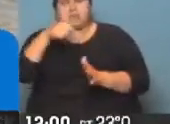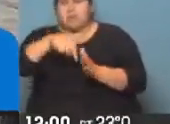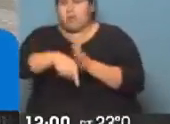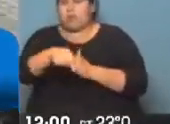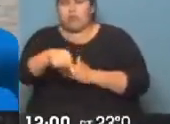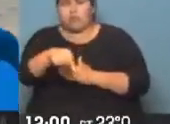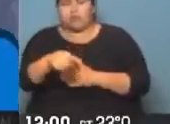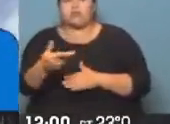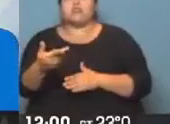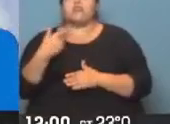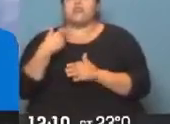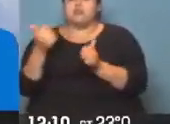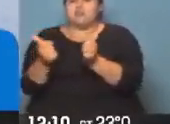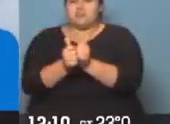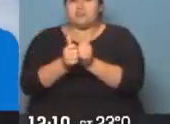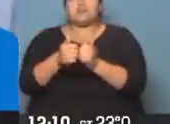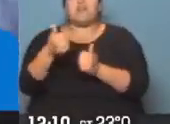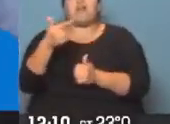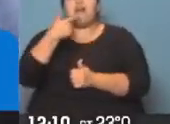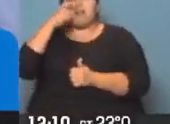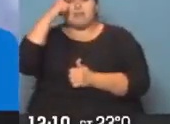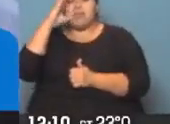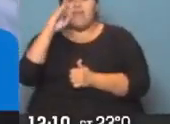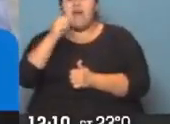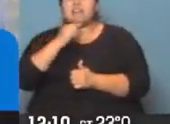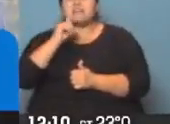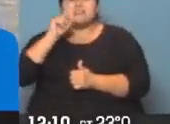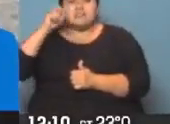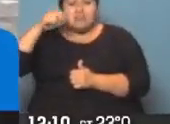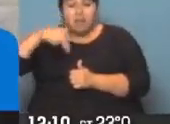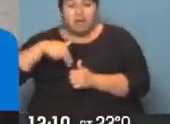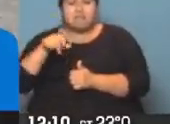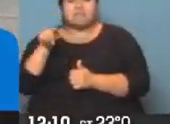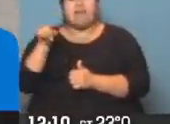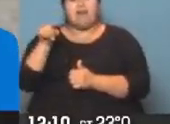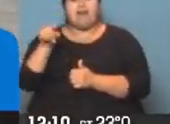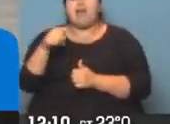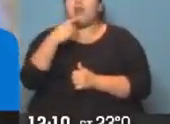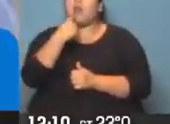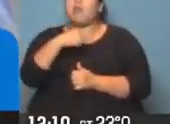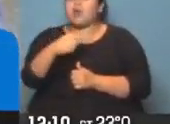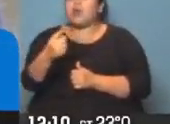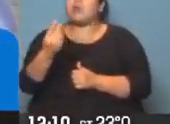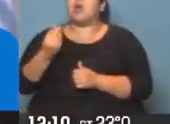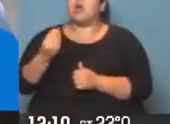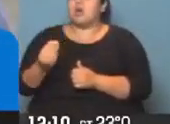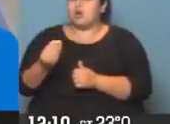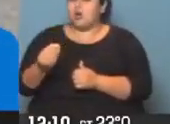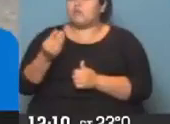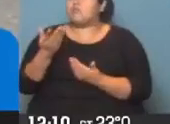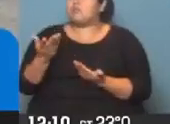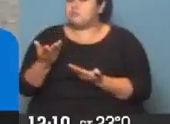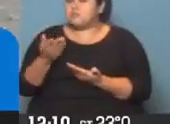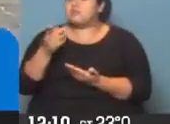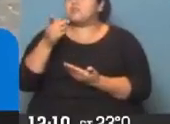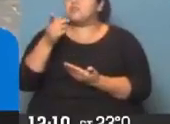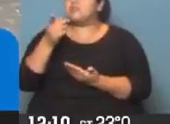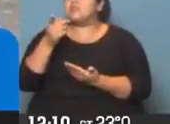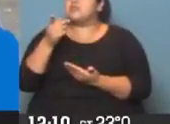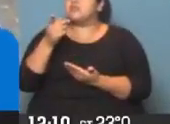con Sebastián Weisgreis de UNICEF, precisamente, para preguntarle, bueno, ¿en qué han, por lo